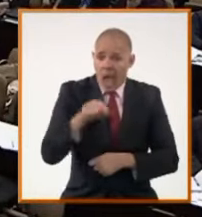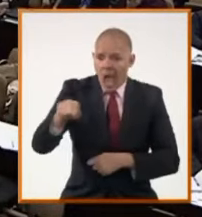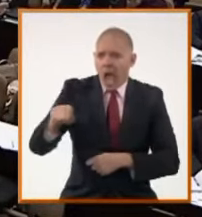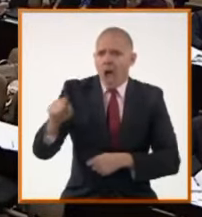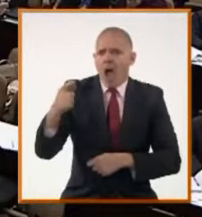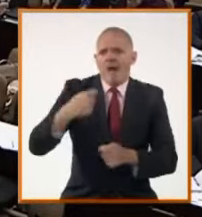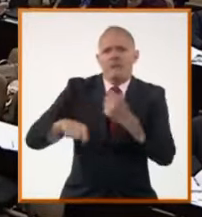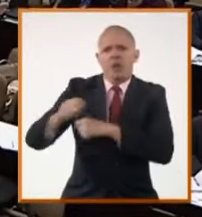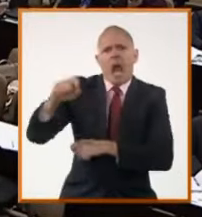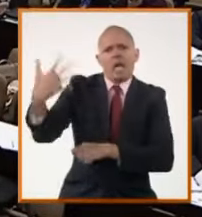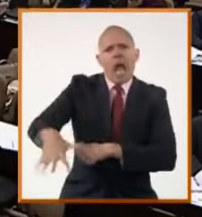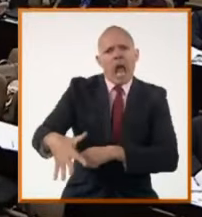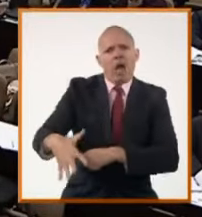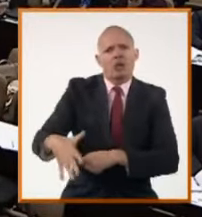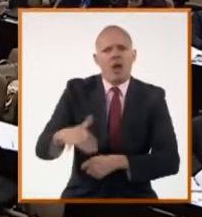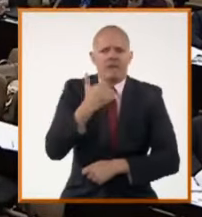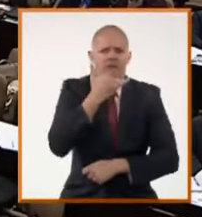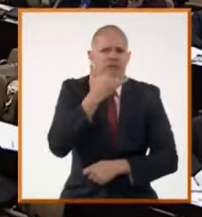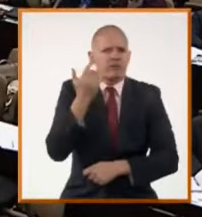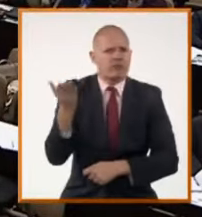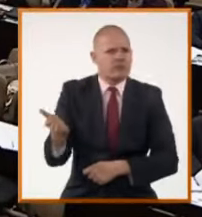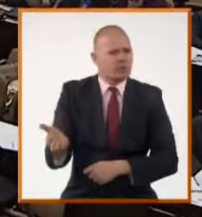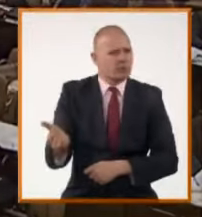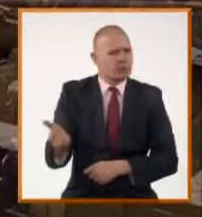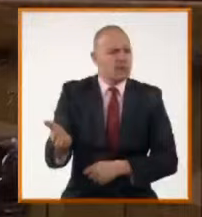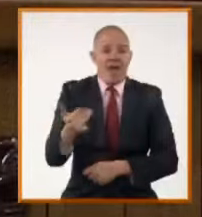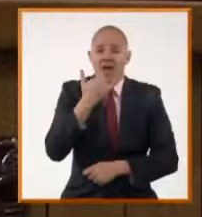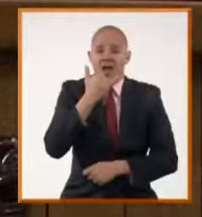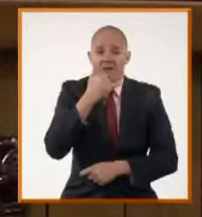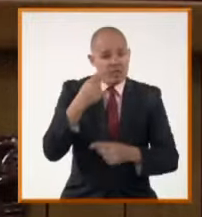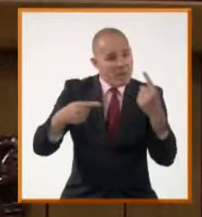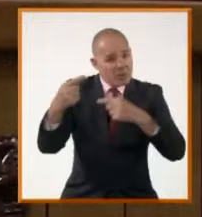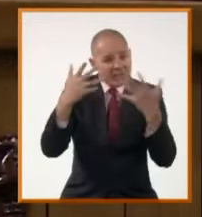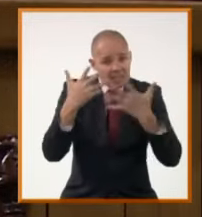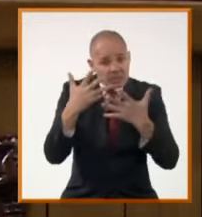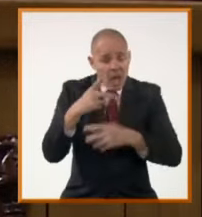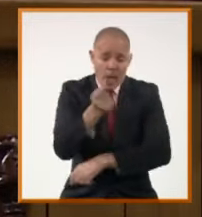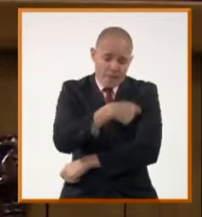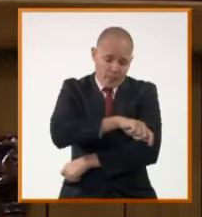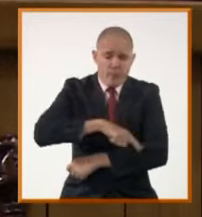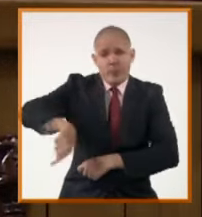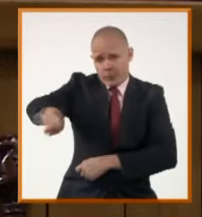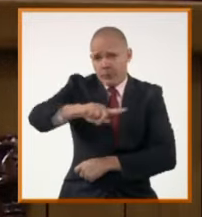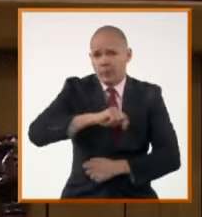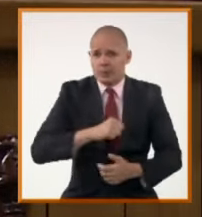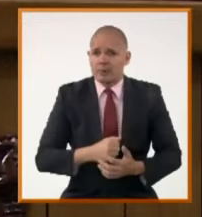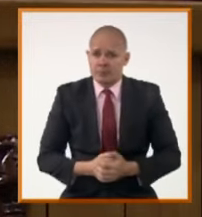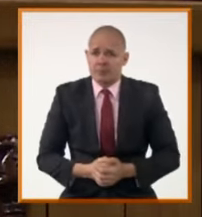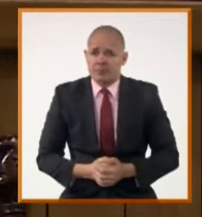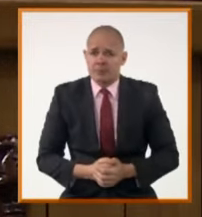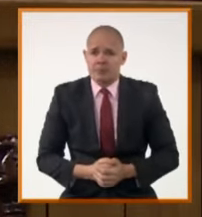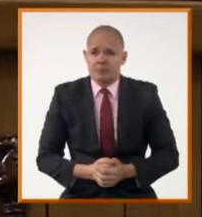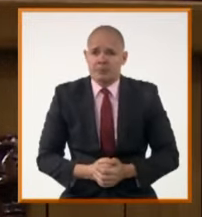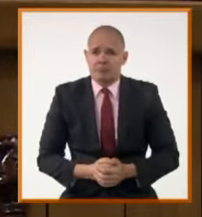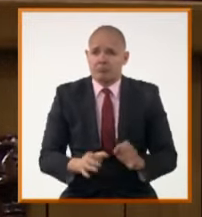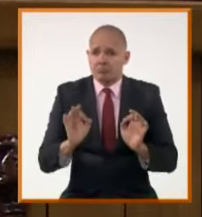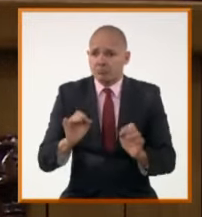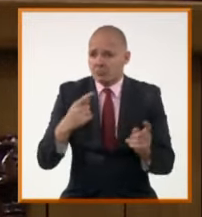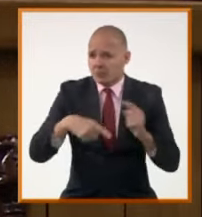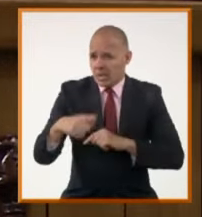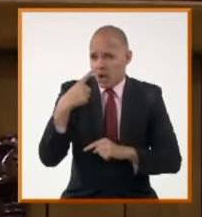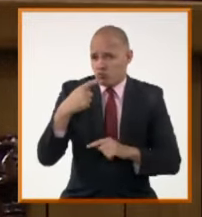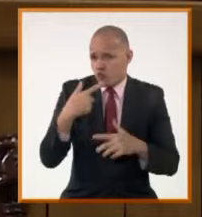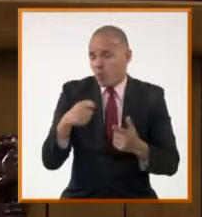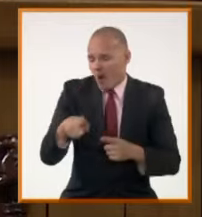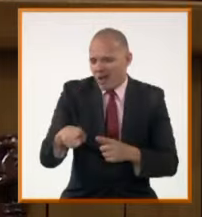que produce directamente y el cliente final, que ¿quién es? Es el pueblo. Nosotros tenemos que acabar de resolver ese